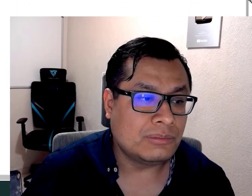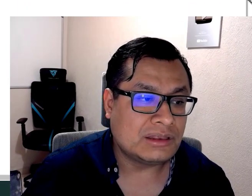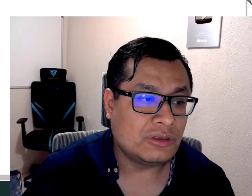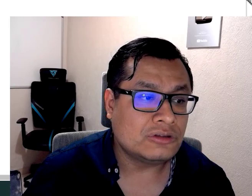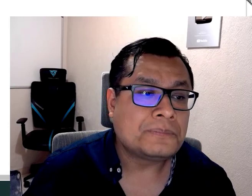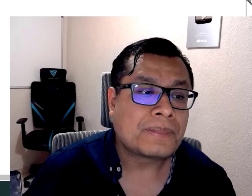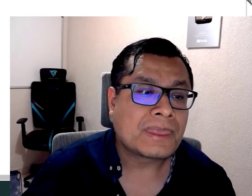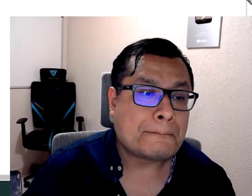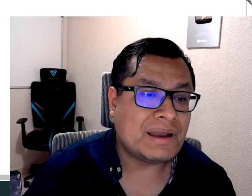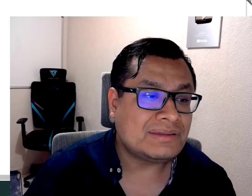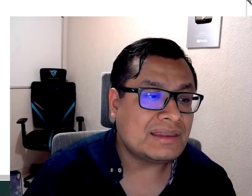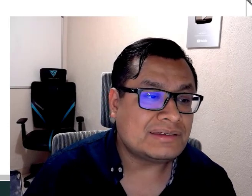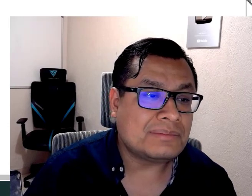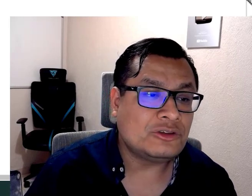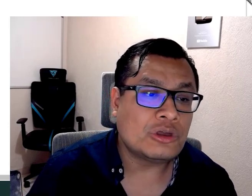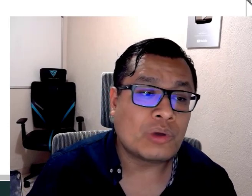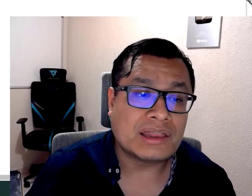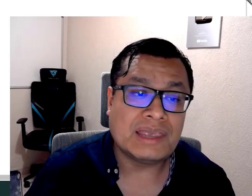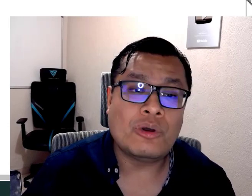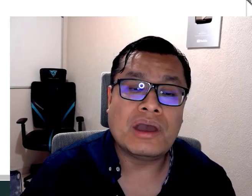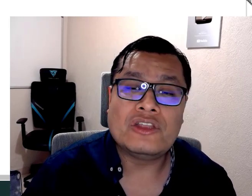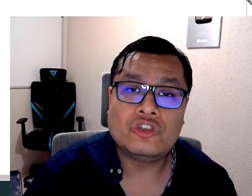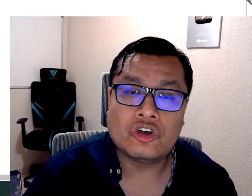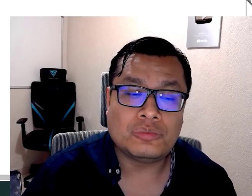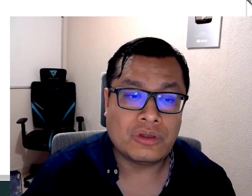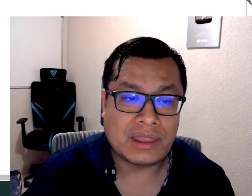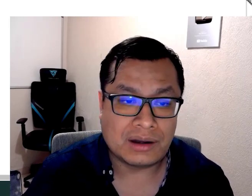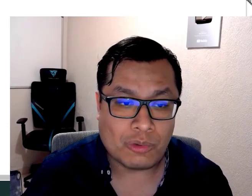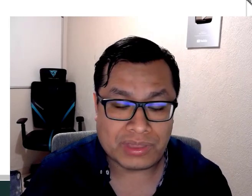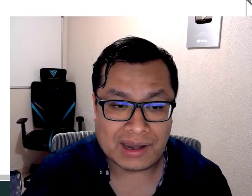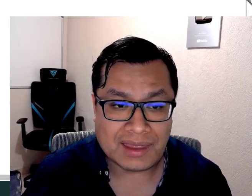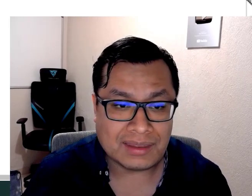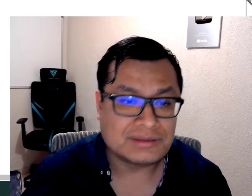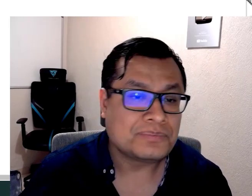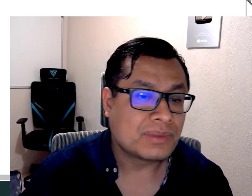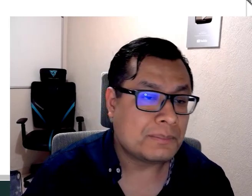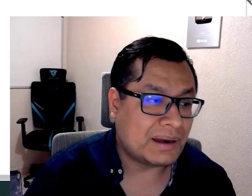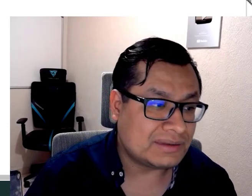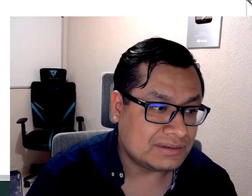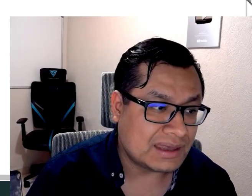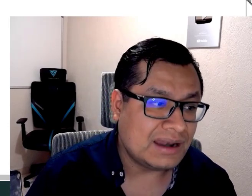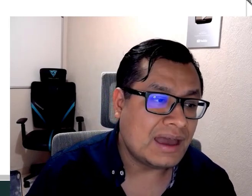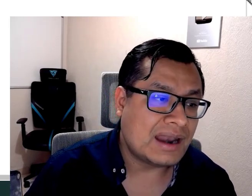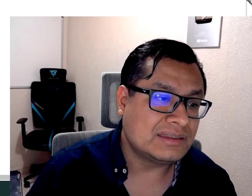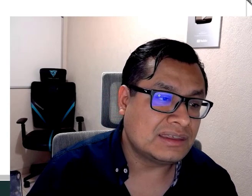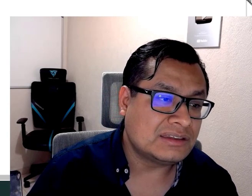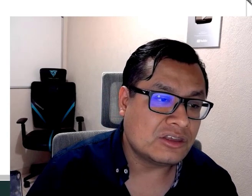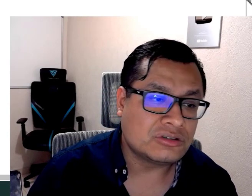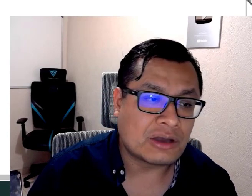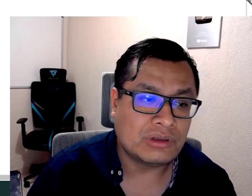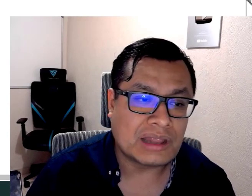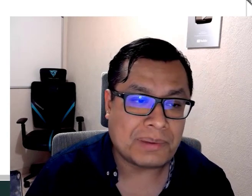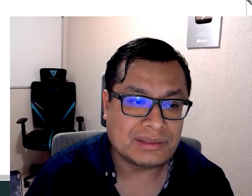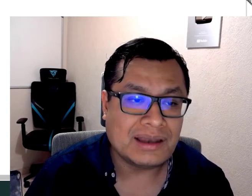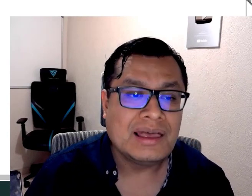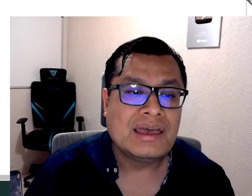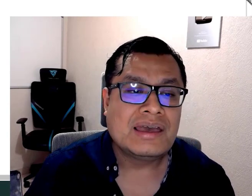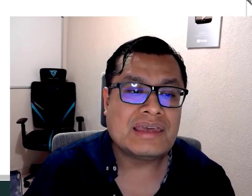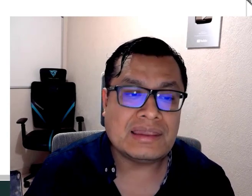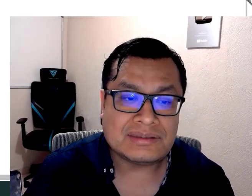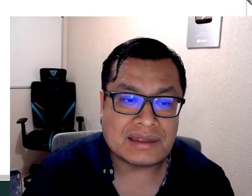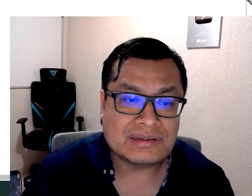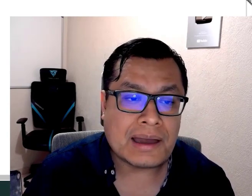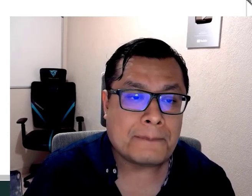21-22 prestan el servicio educativo en dos modalidades presencial a las niñas y niños que acuden al plantel